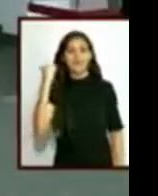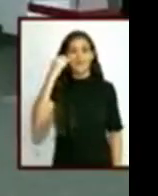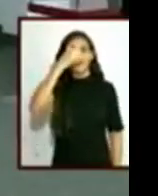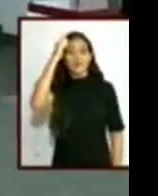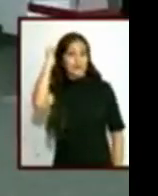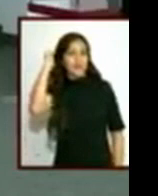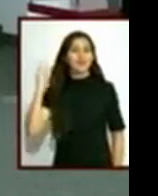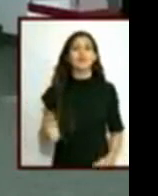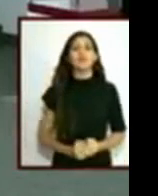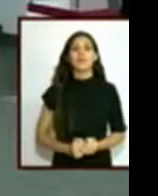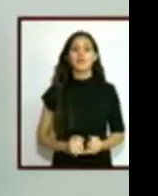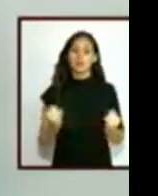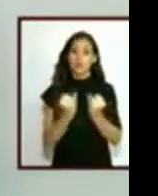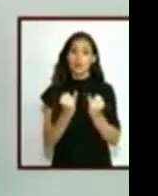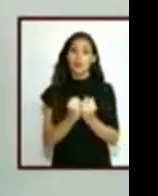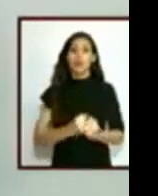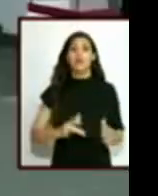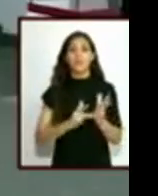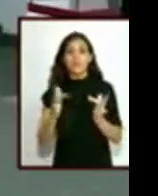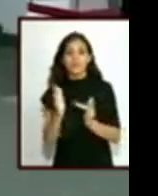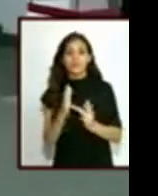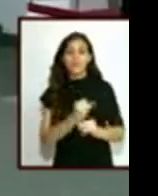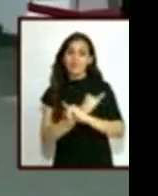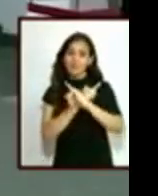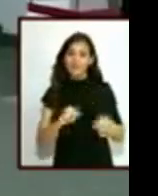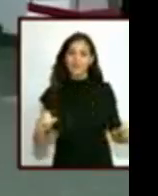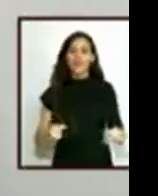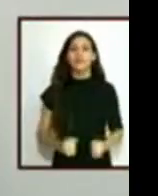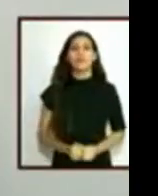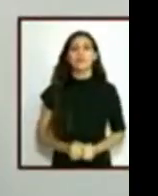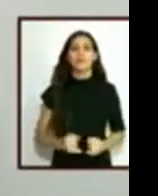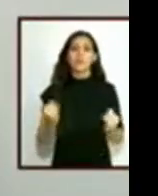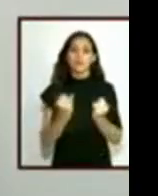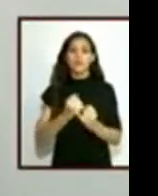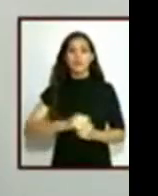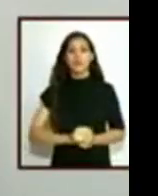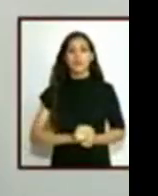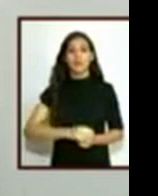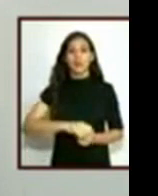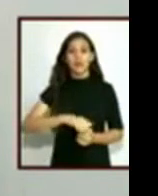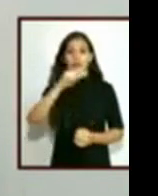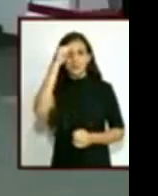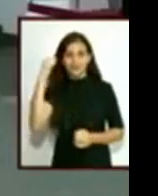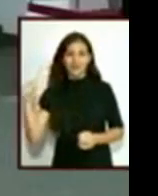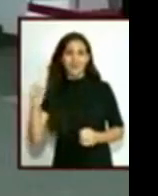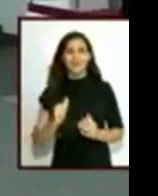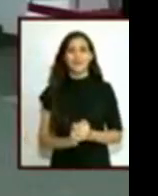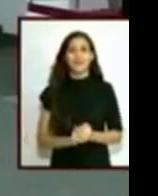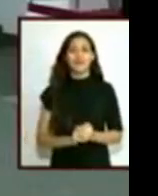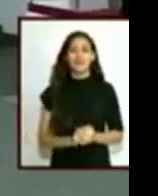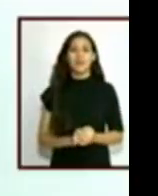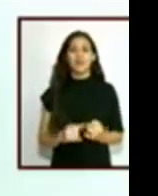Salí de la Torre, que es candidato independiente, buenas noches. Al licenciado Adán Augusto López Hernández, de la coalición Juntos Haremos Historia, y hola, al licenciado Manuel Carlos